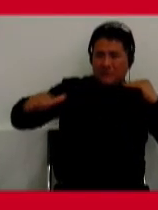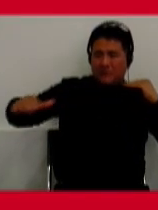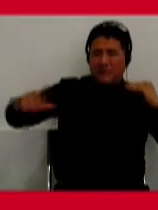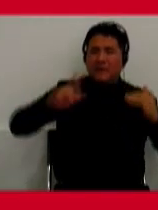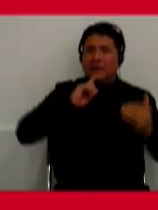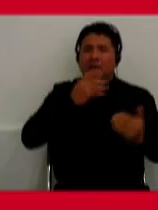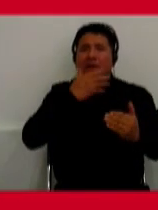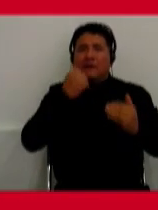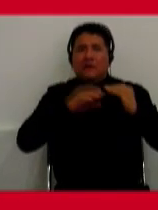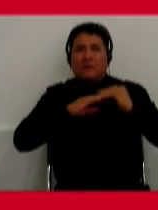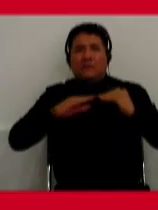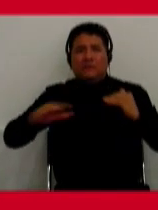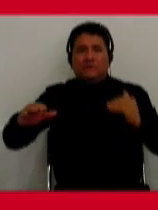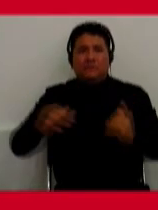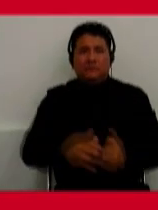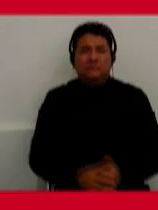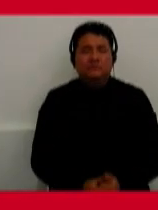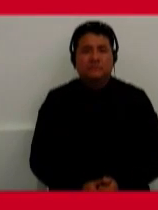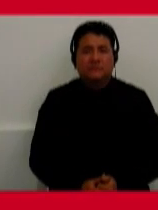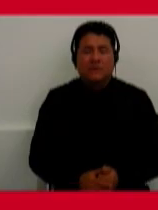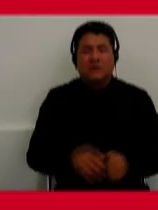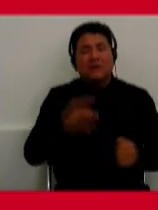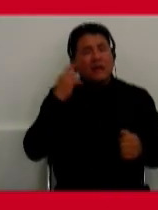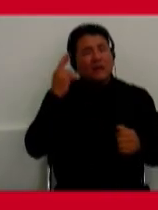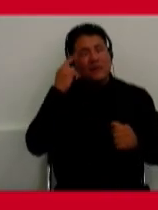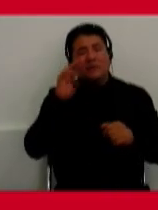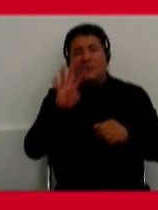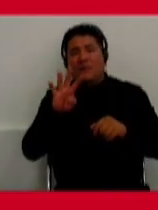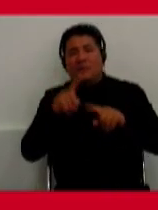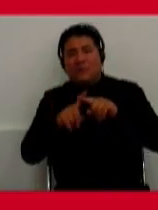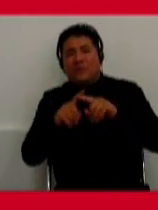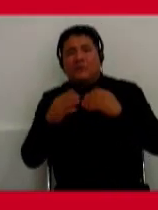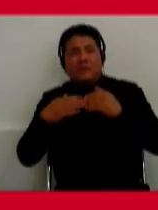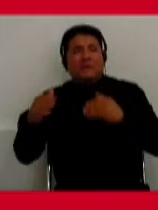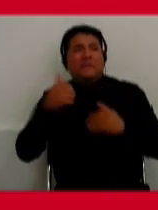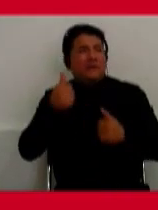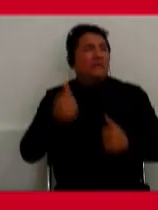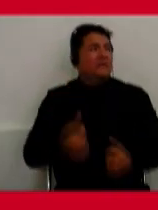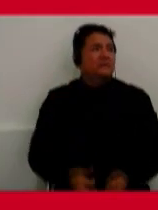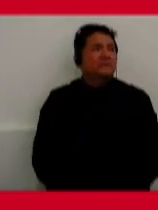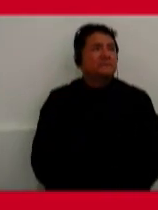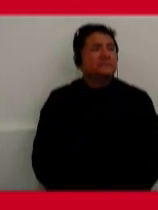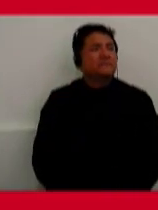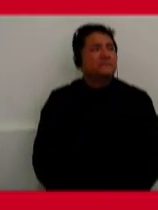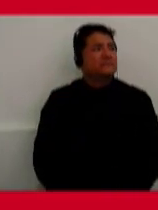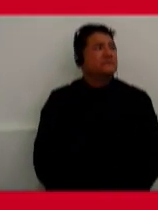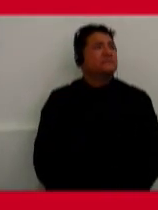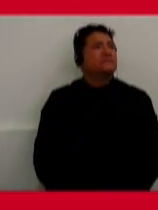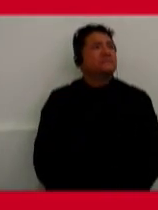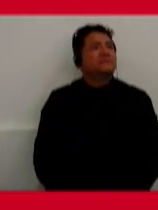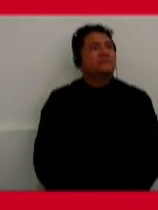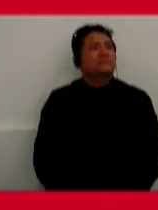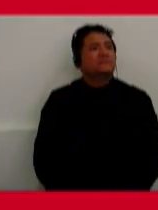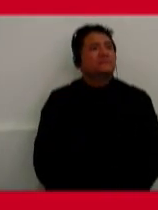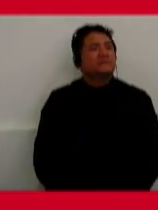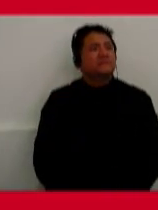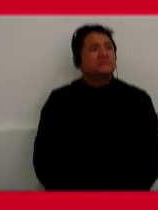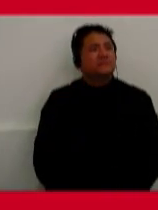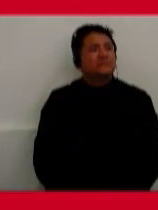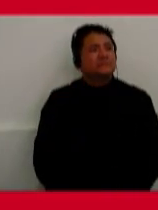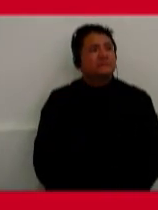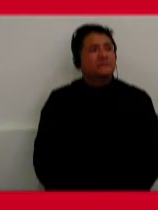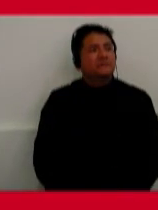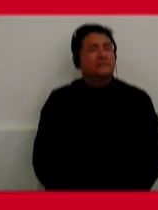que el múltiplo de 4 se apega mejor a la estrategia, ¿no? Bien, aquí vemos una sensibilización